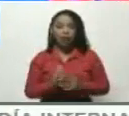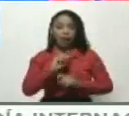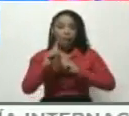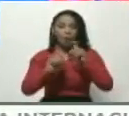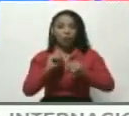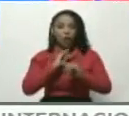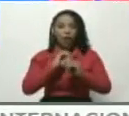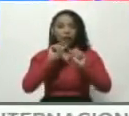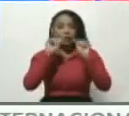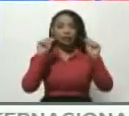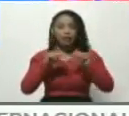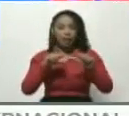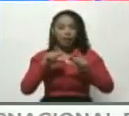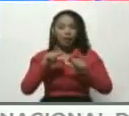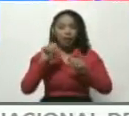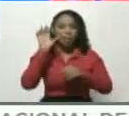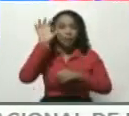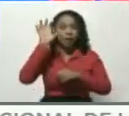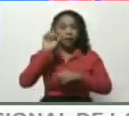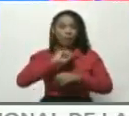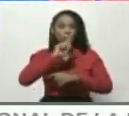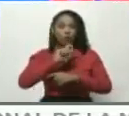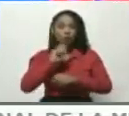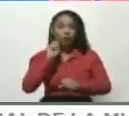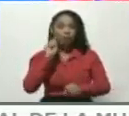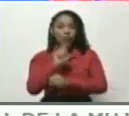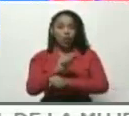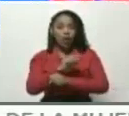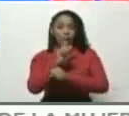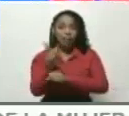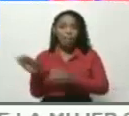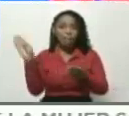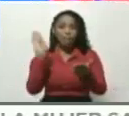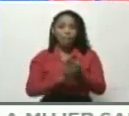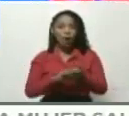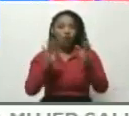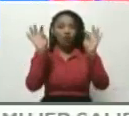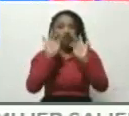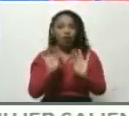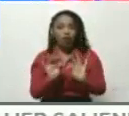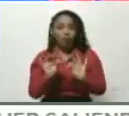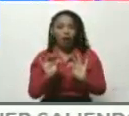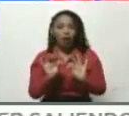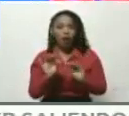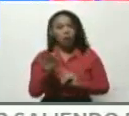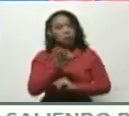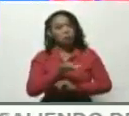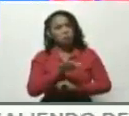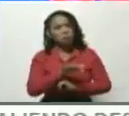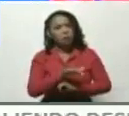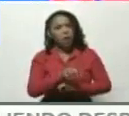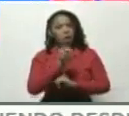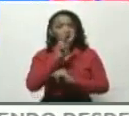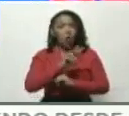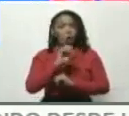sistema Patria, consultar, y allí establecimos un mecanismo donde